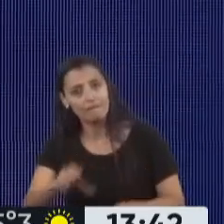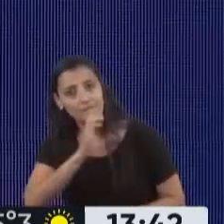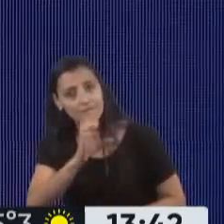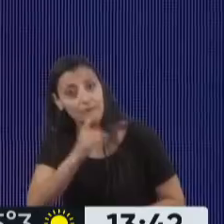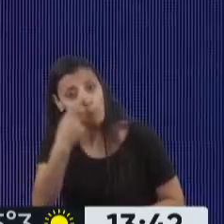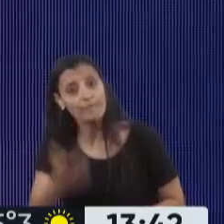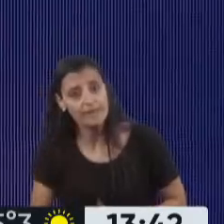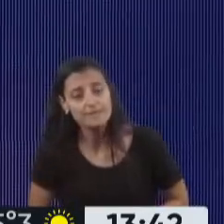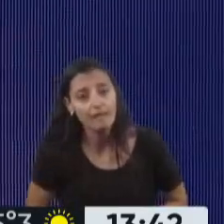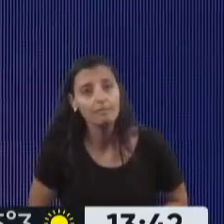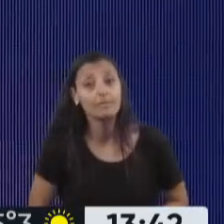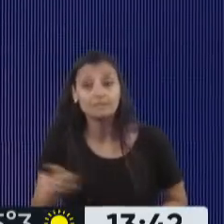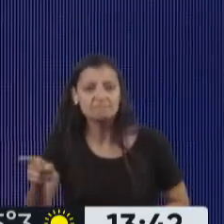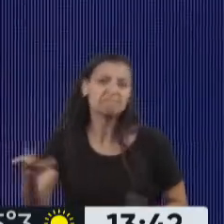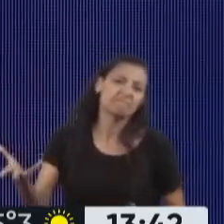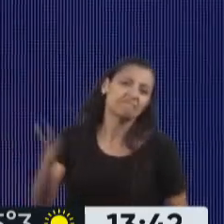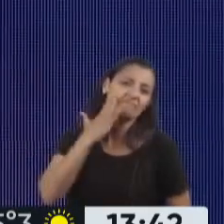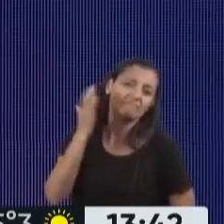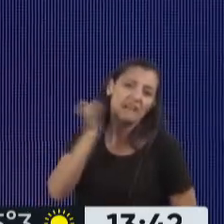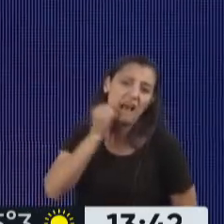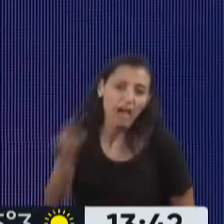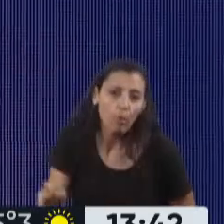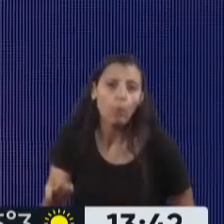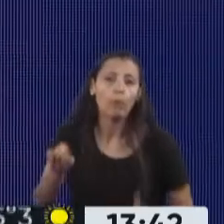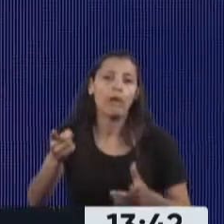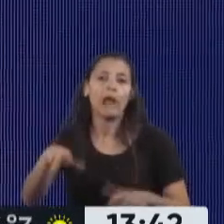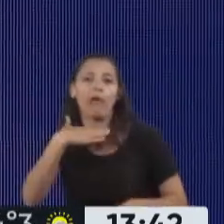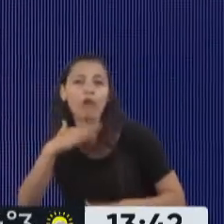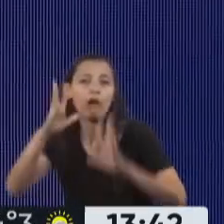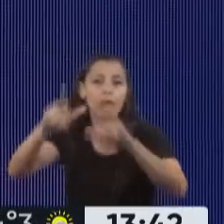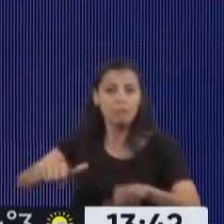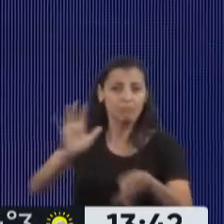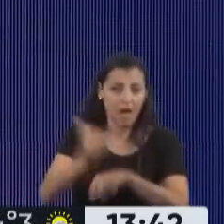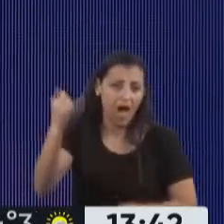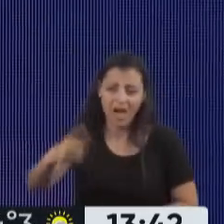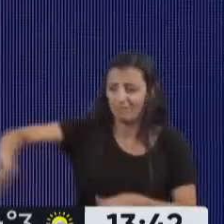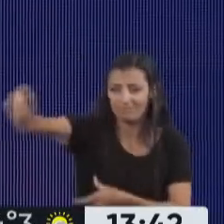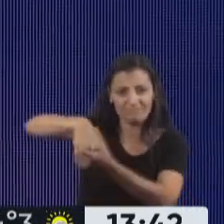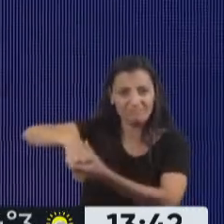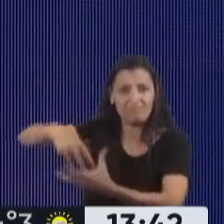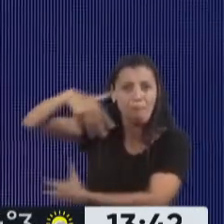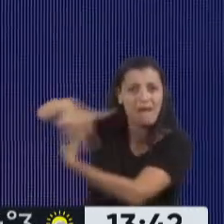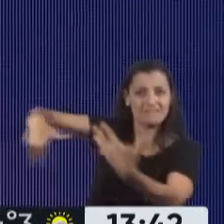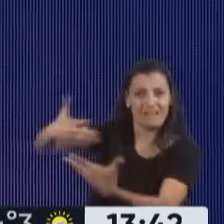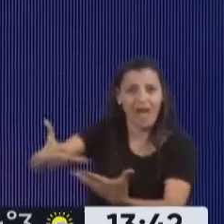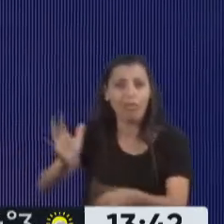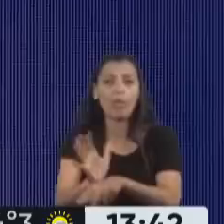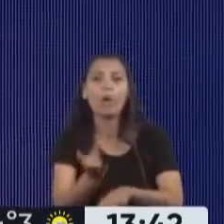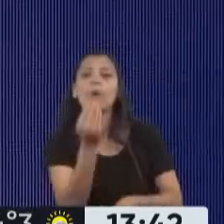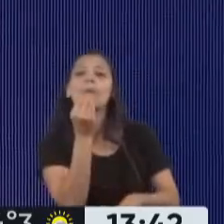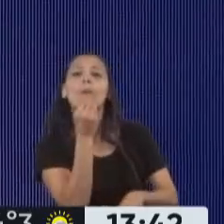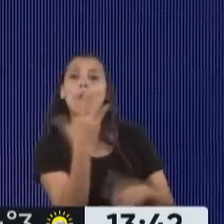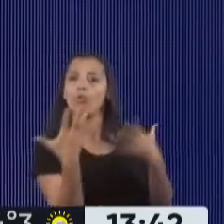interesante. O sea, están esos hipócritas y están los chorros directos, ¿no? Los que roban directamente con las